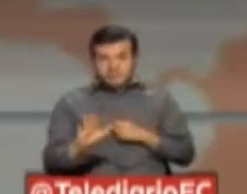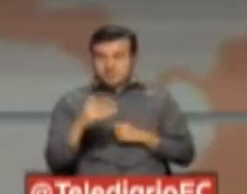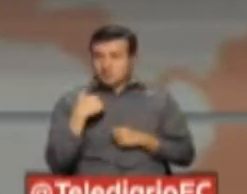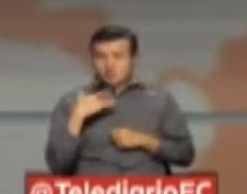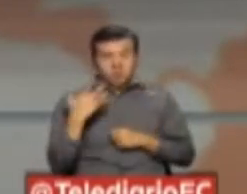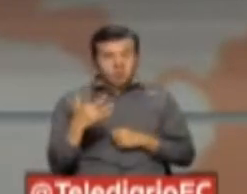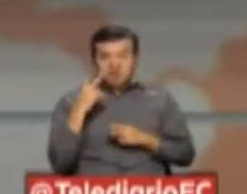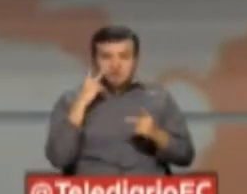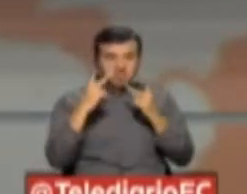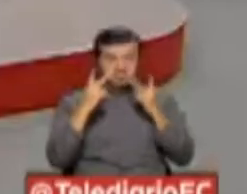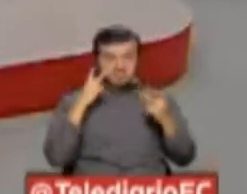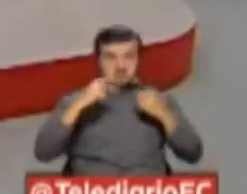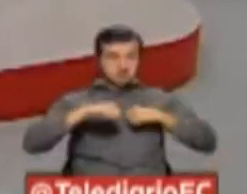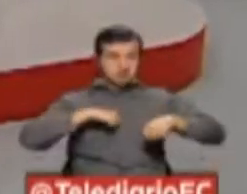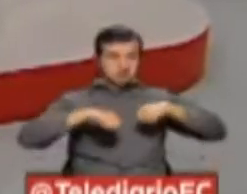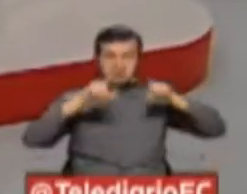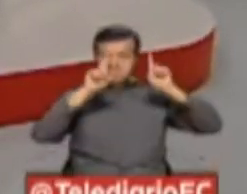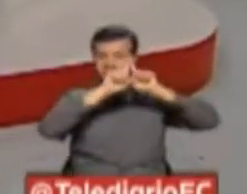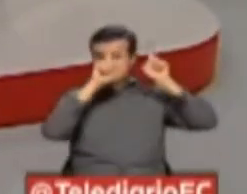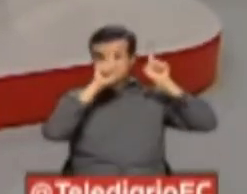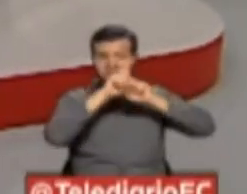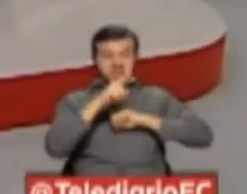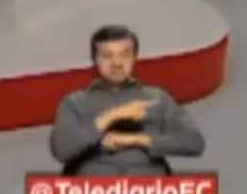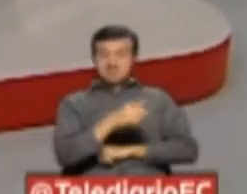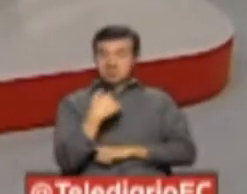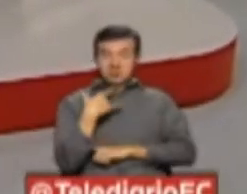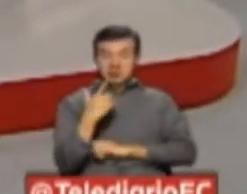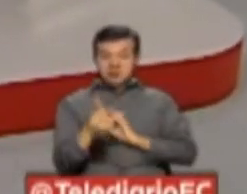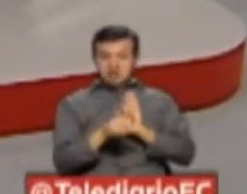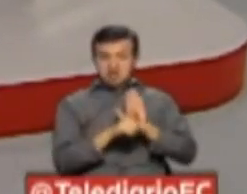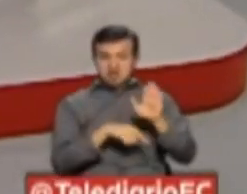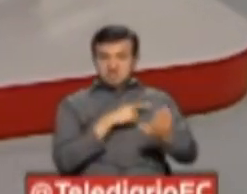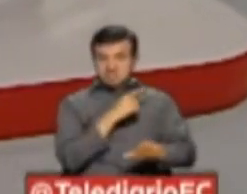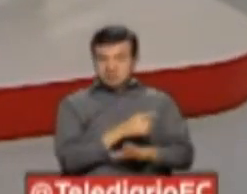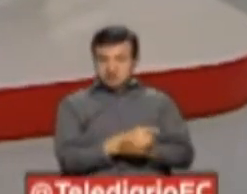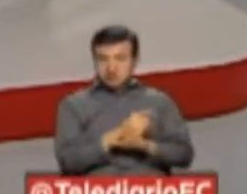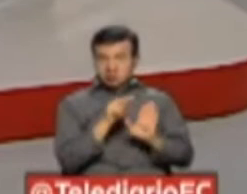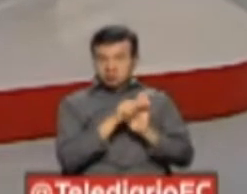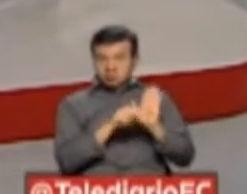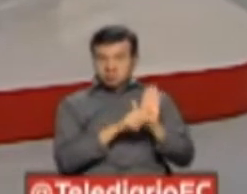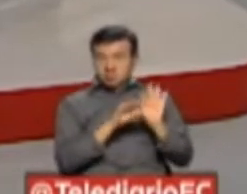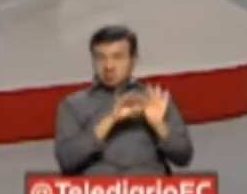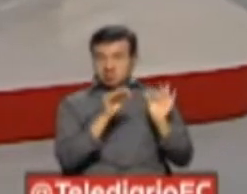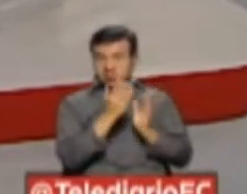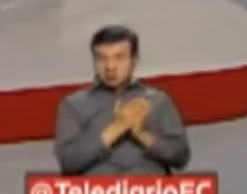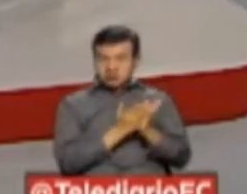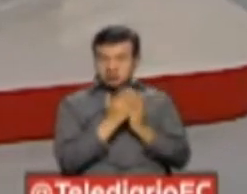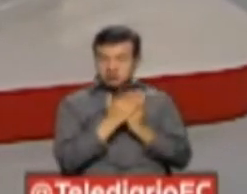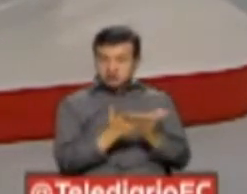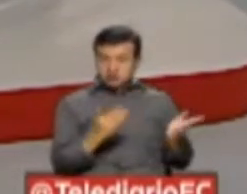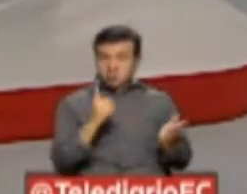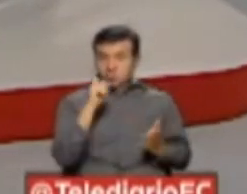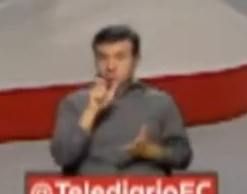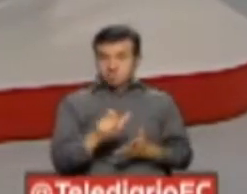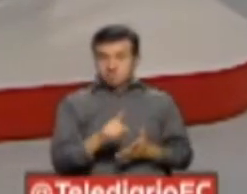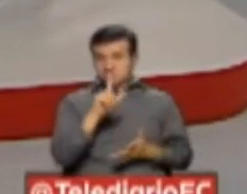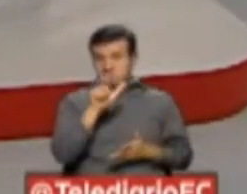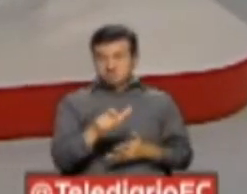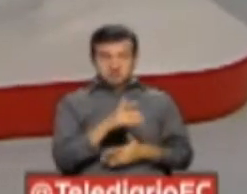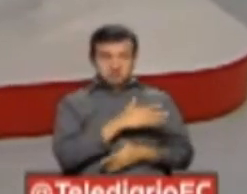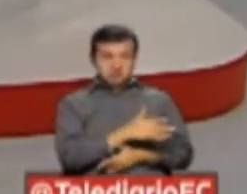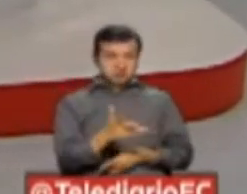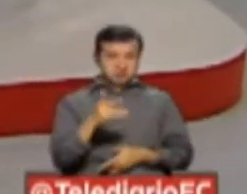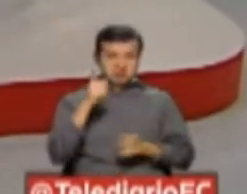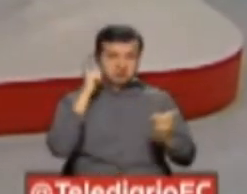tener esa visión y esa gestión empresarial el no cumplir con lo que la ley dispone en parámetros de calidad de servicio permite que un conductor que no está